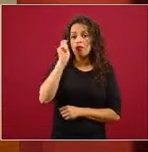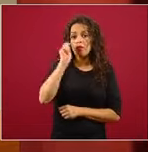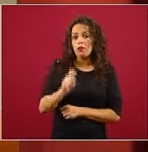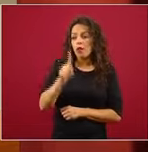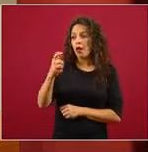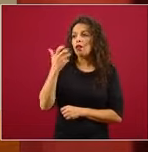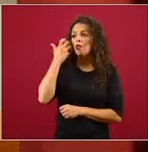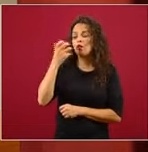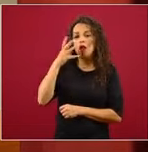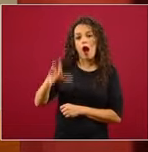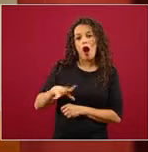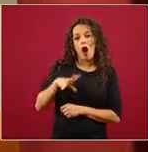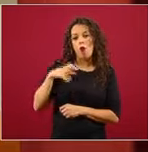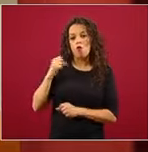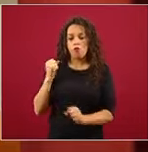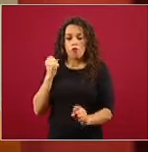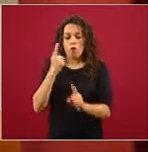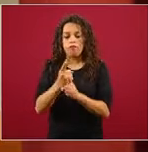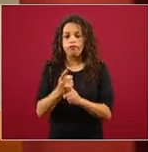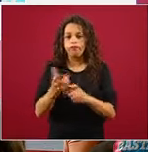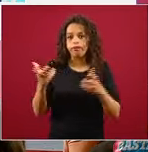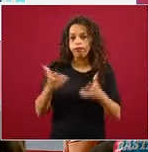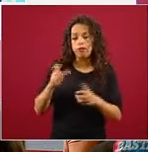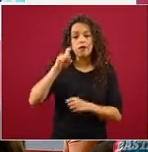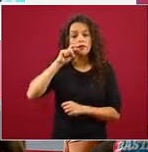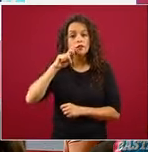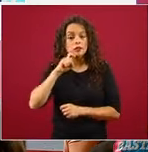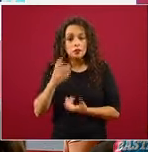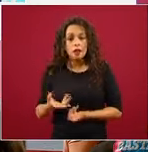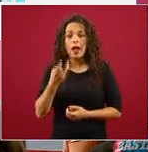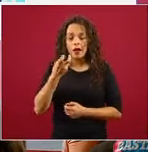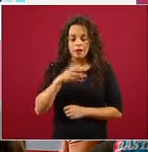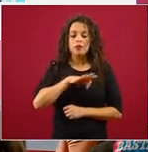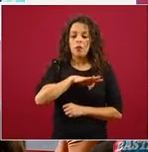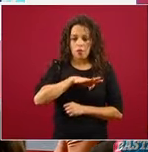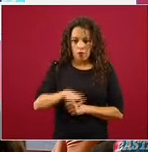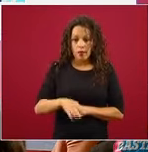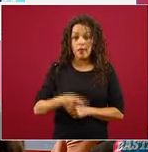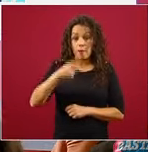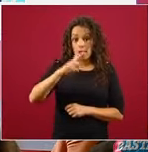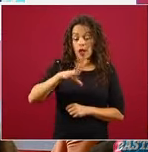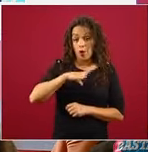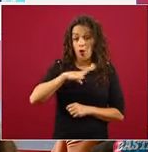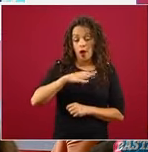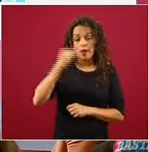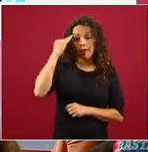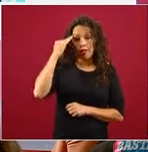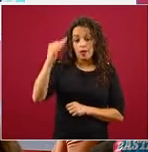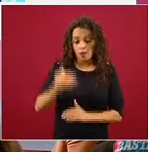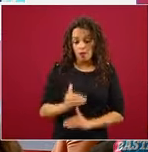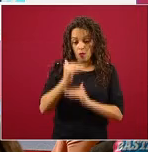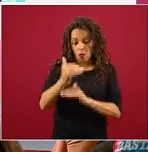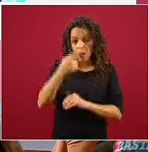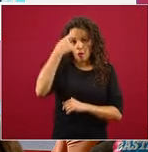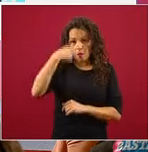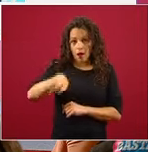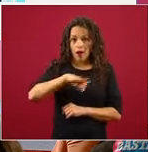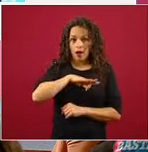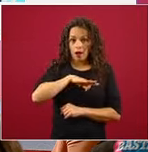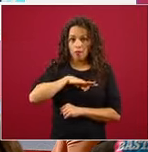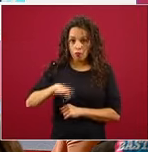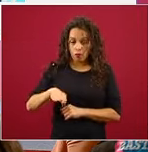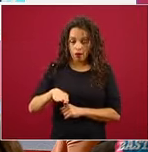un embarazo y entonces hay una temporalidad para acceder a la protección a través de la